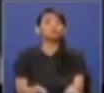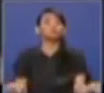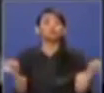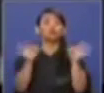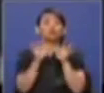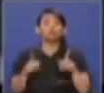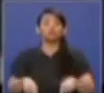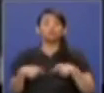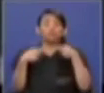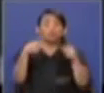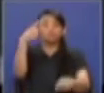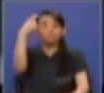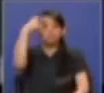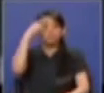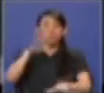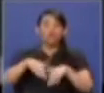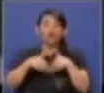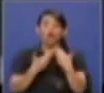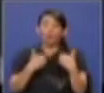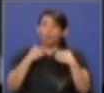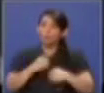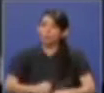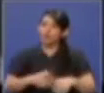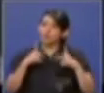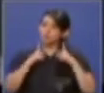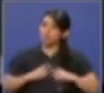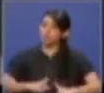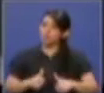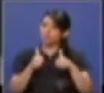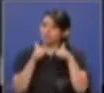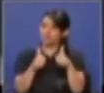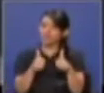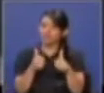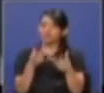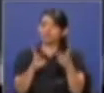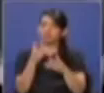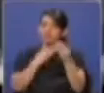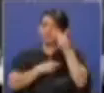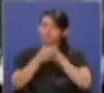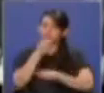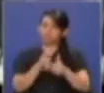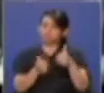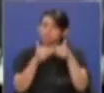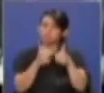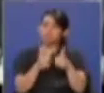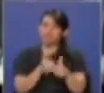todos los días en cómo nosotros podemos tener una mejor salud, alimentarnos bien.